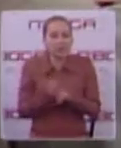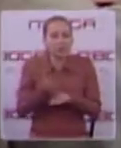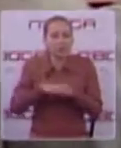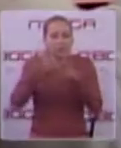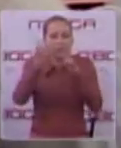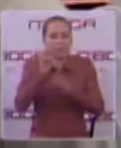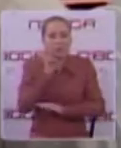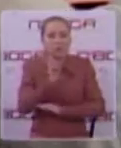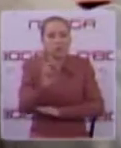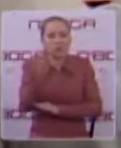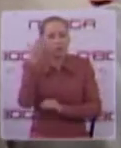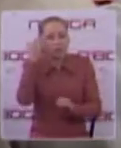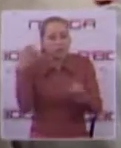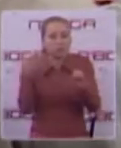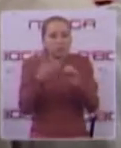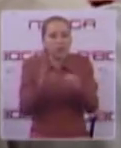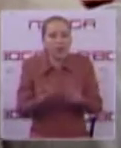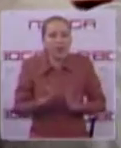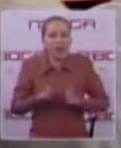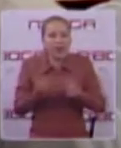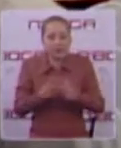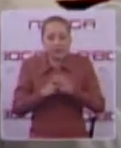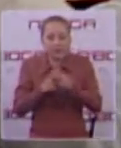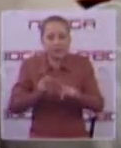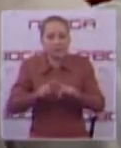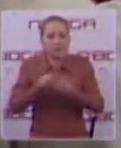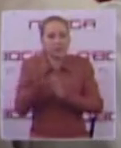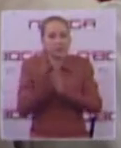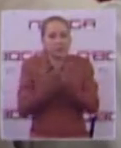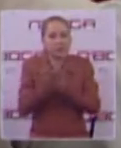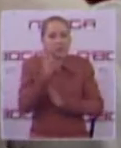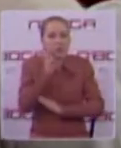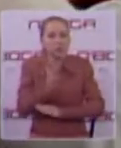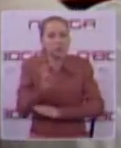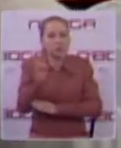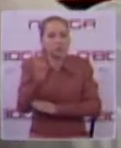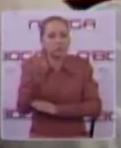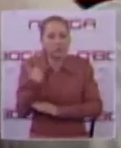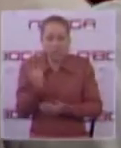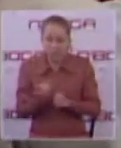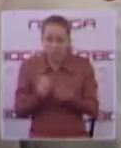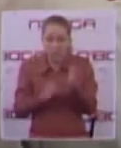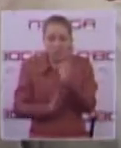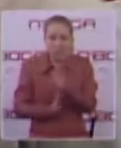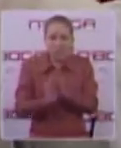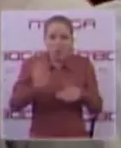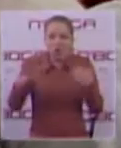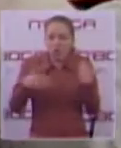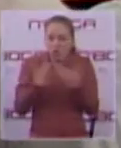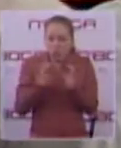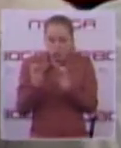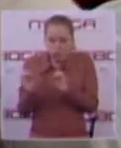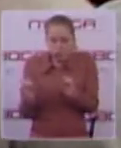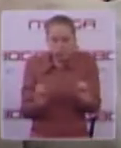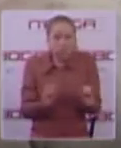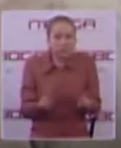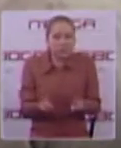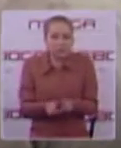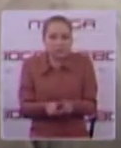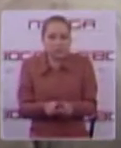turismo enfocado en la calidad en la prestación de servicios turísticos. Hemos venido desarrollando toda la organización del foro como